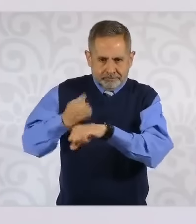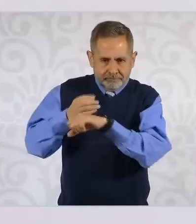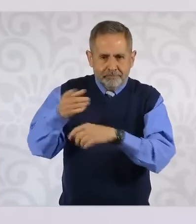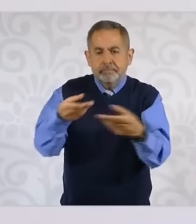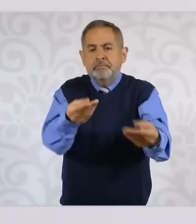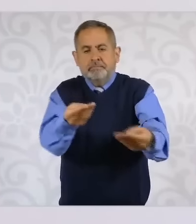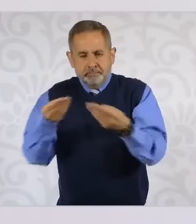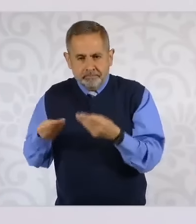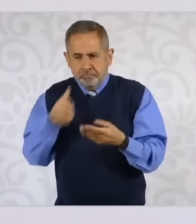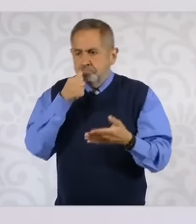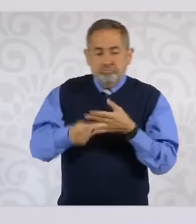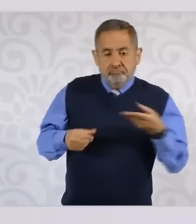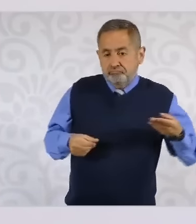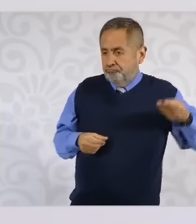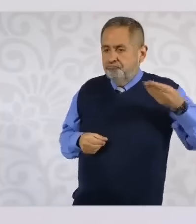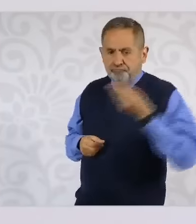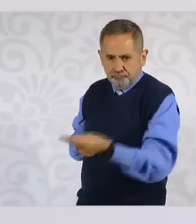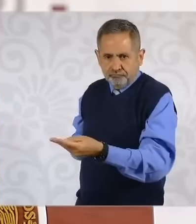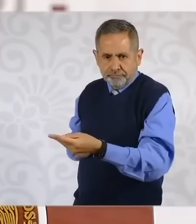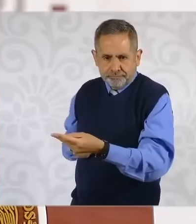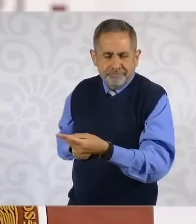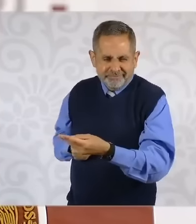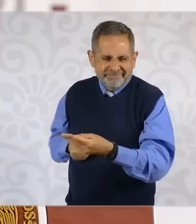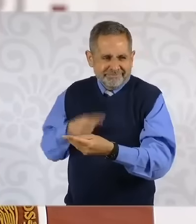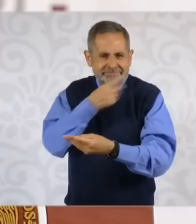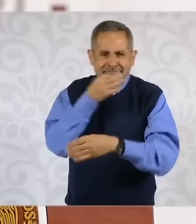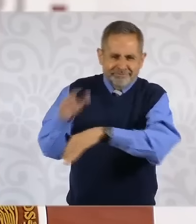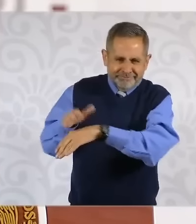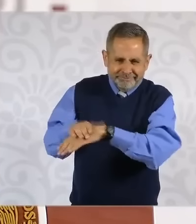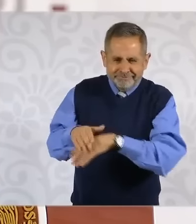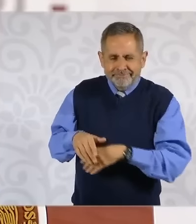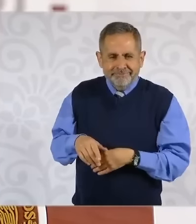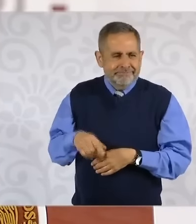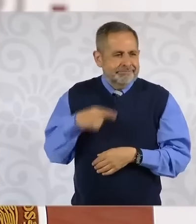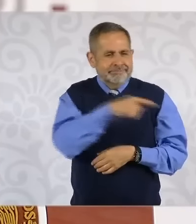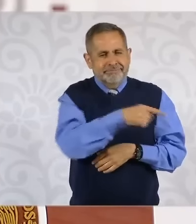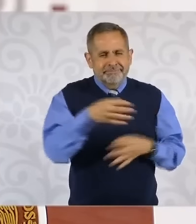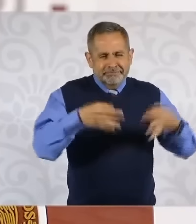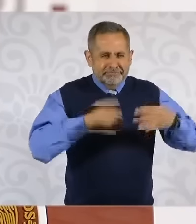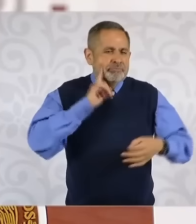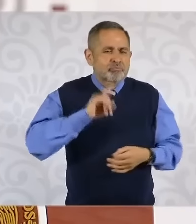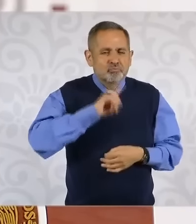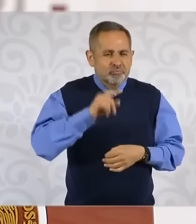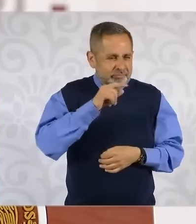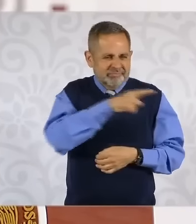Esa notificación de este juzgado, de la jueza,